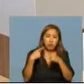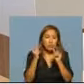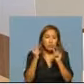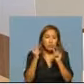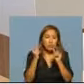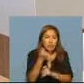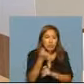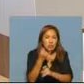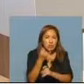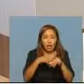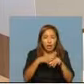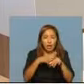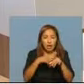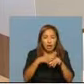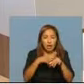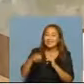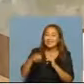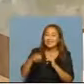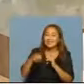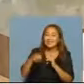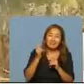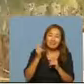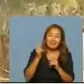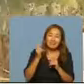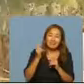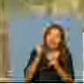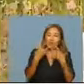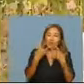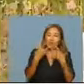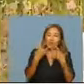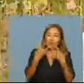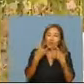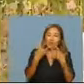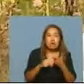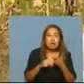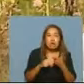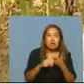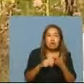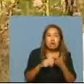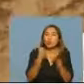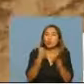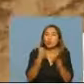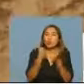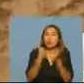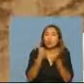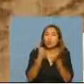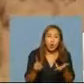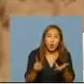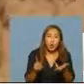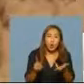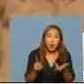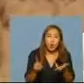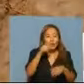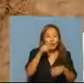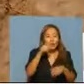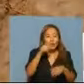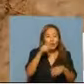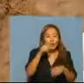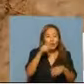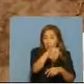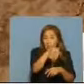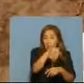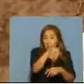¿no? Seguro. Eso fue un tema de sequía, de extremas temperaturas, con fuertes consecuencias para los productores,